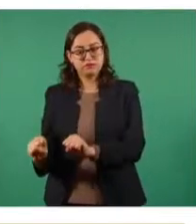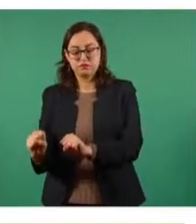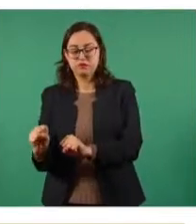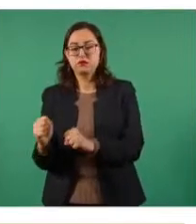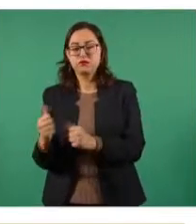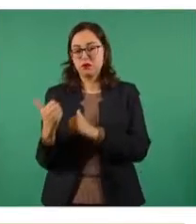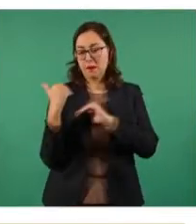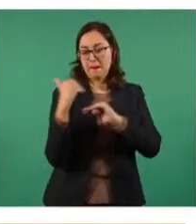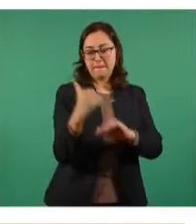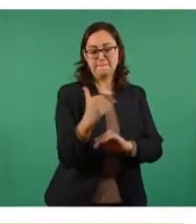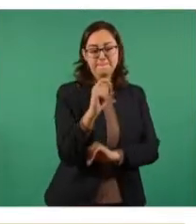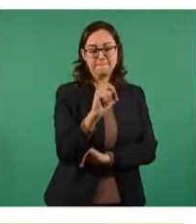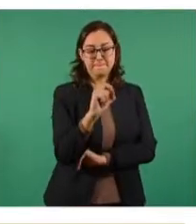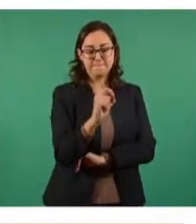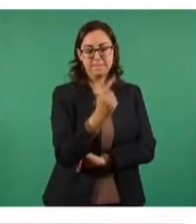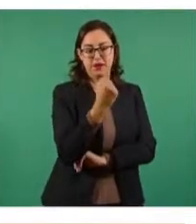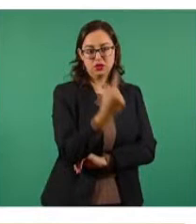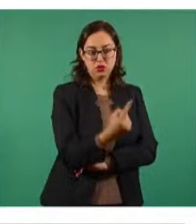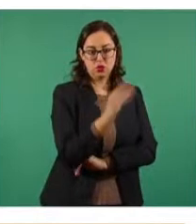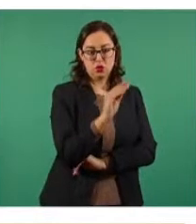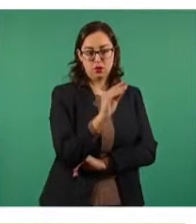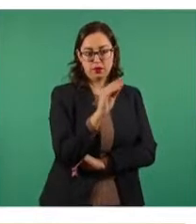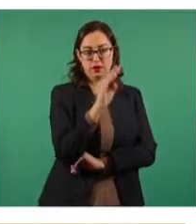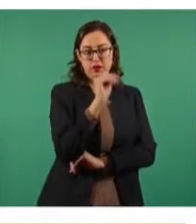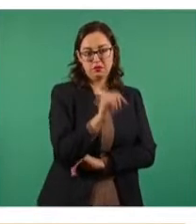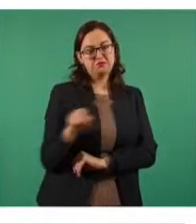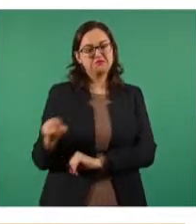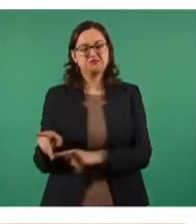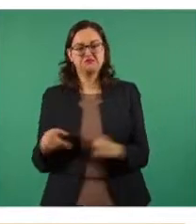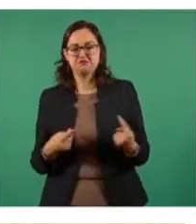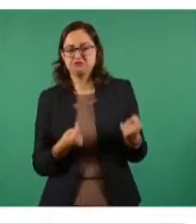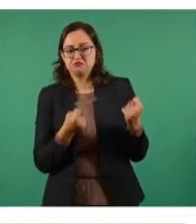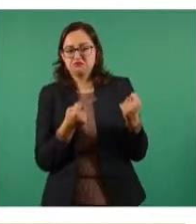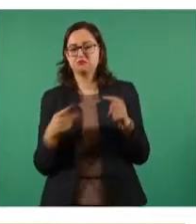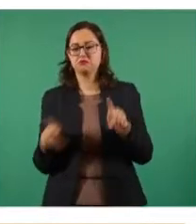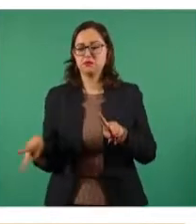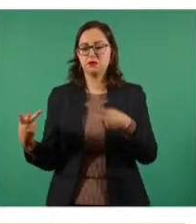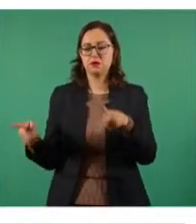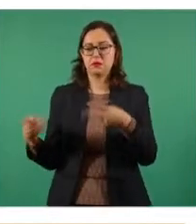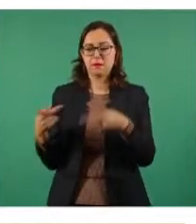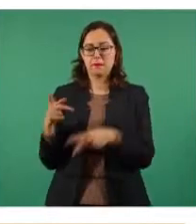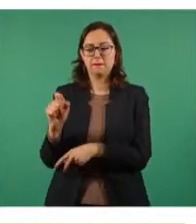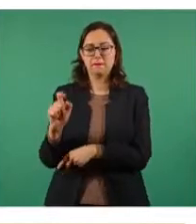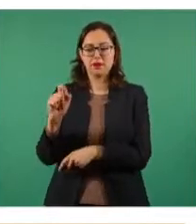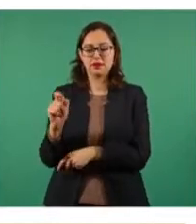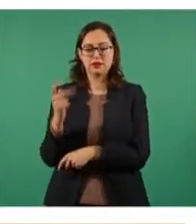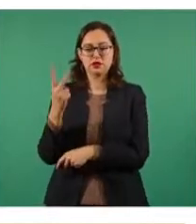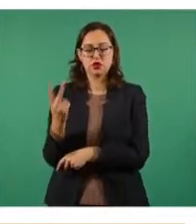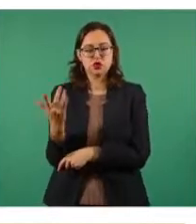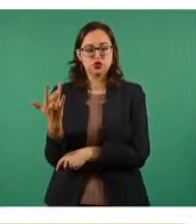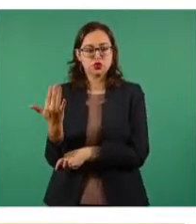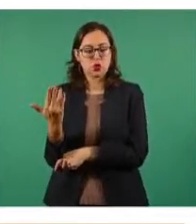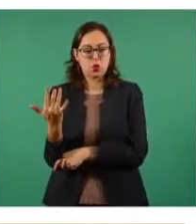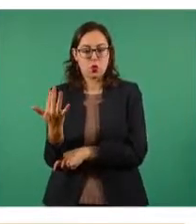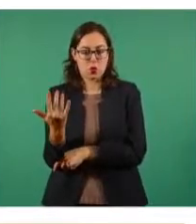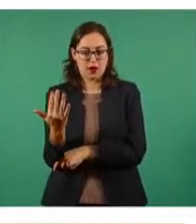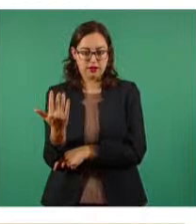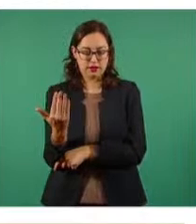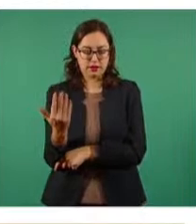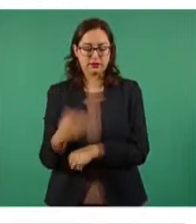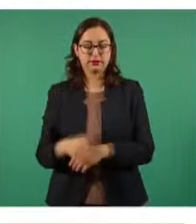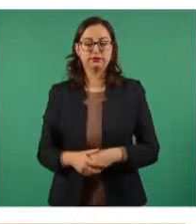de 21 99 no lo estaba respetando y vendía al público a 22 50 seguimos